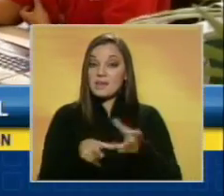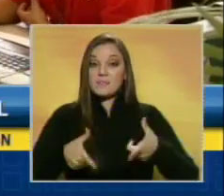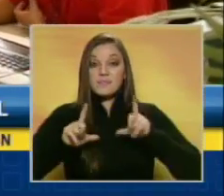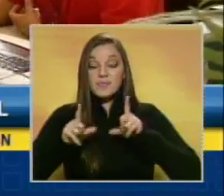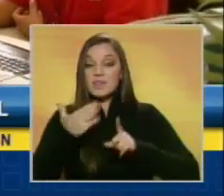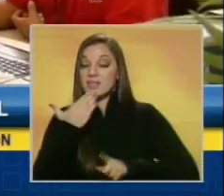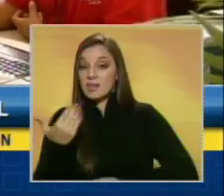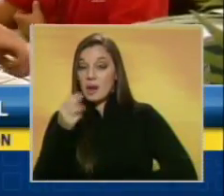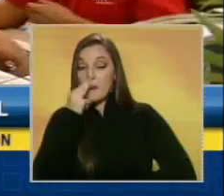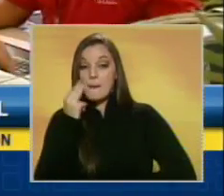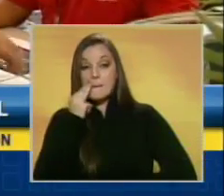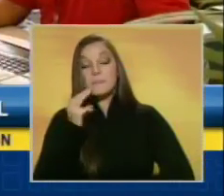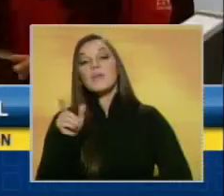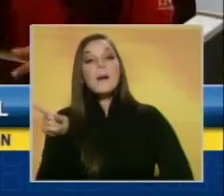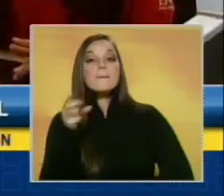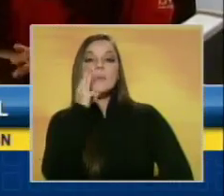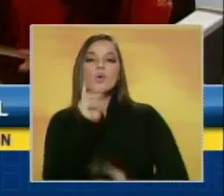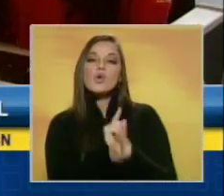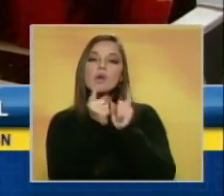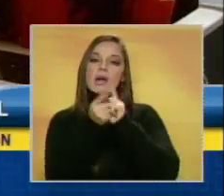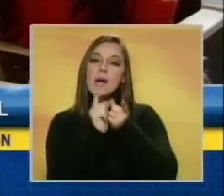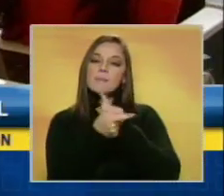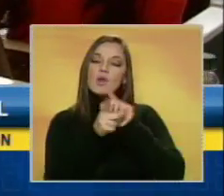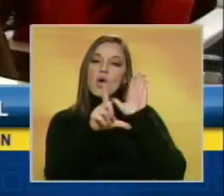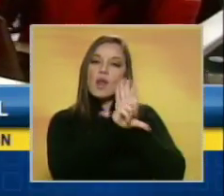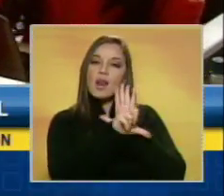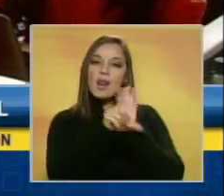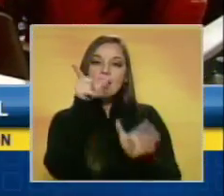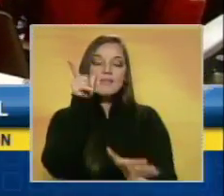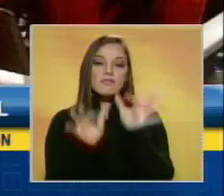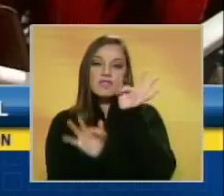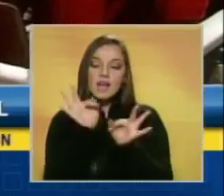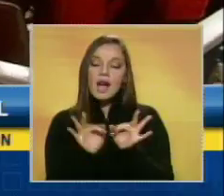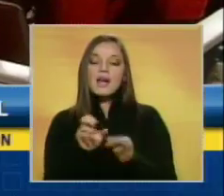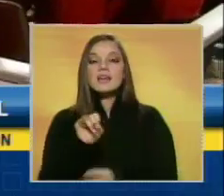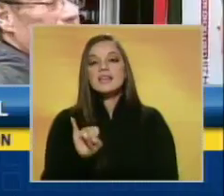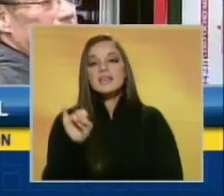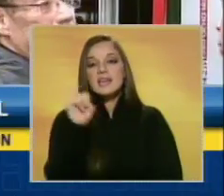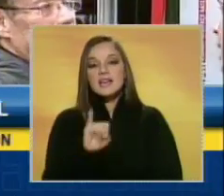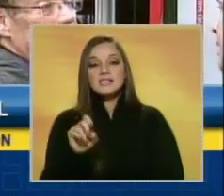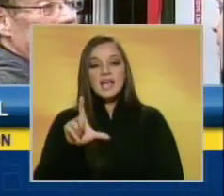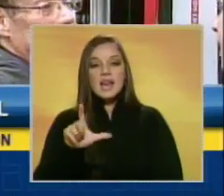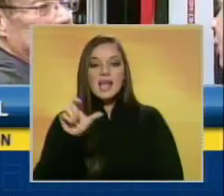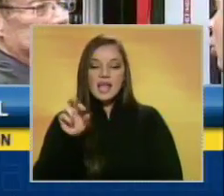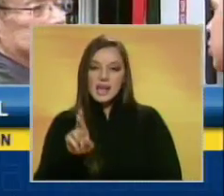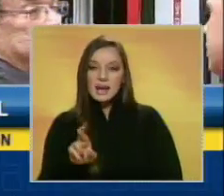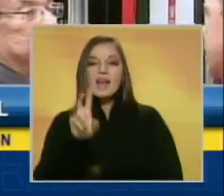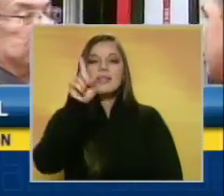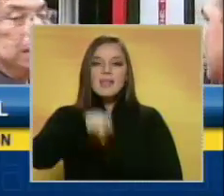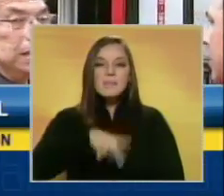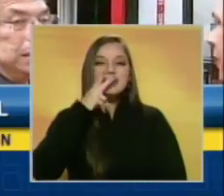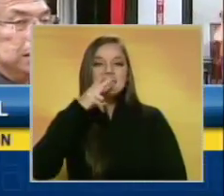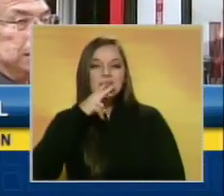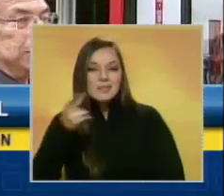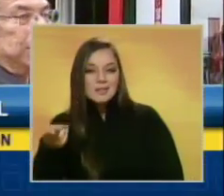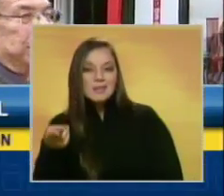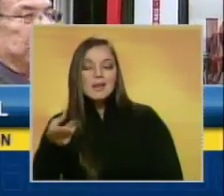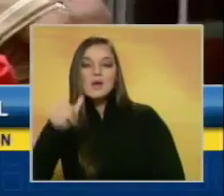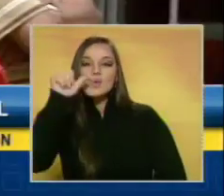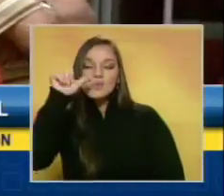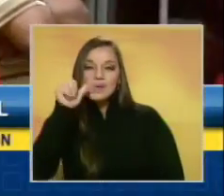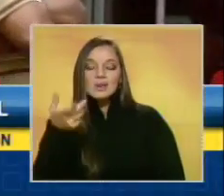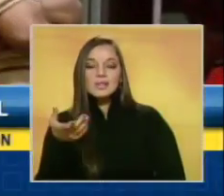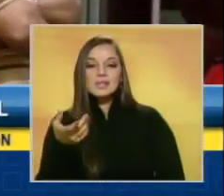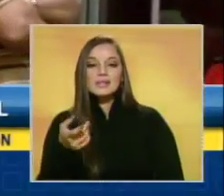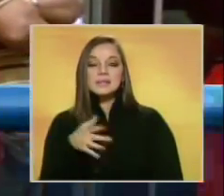mandatario reformó varias leyes fiscales, incluyendo la del impuesto sobre la renta, la de licores y tabaco, sin realizar cambios estructurales. Se espera